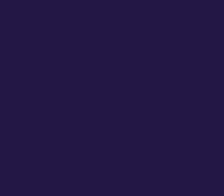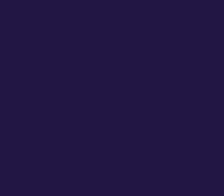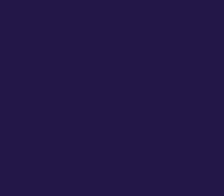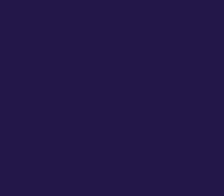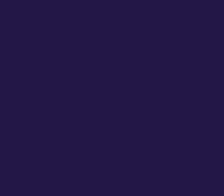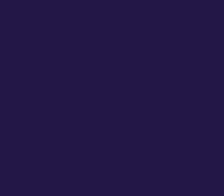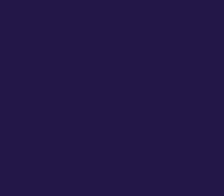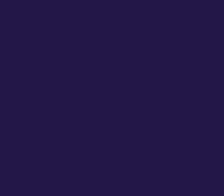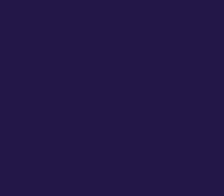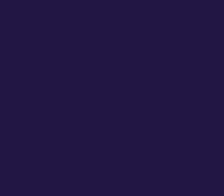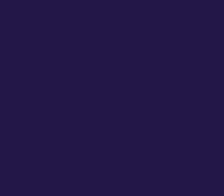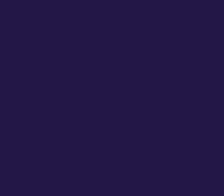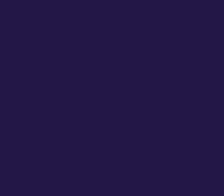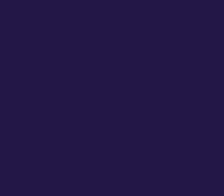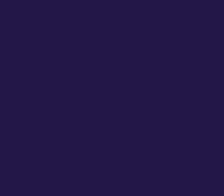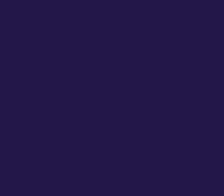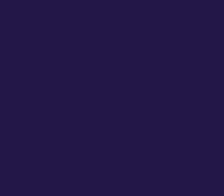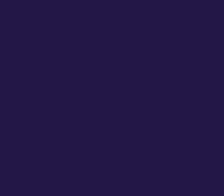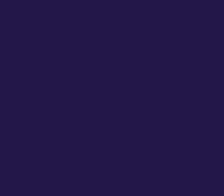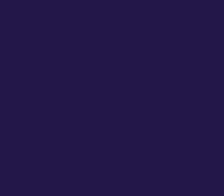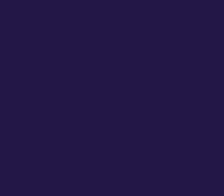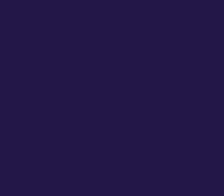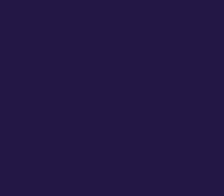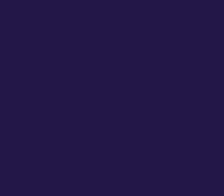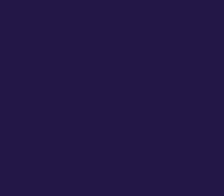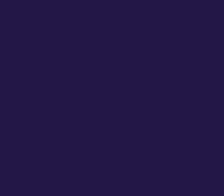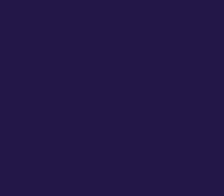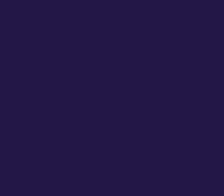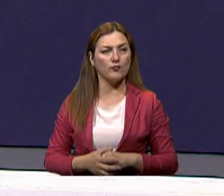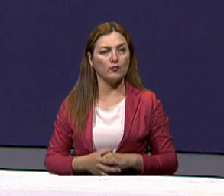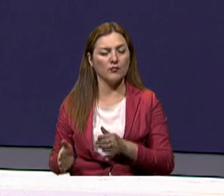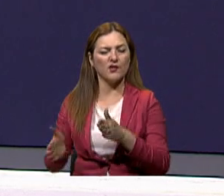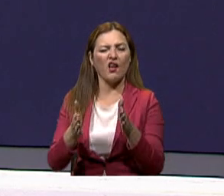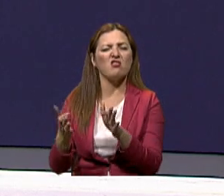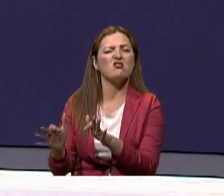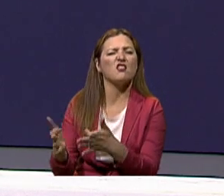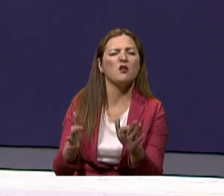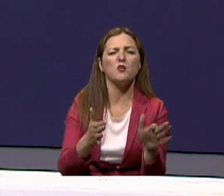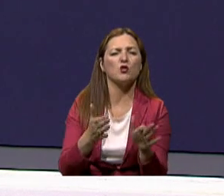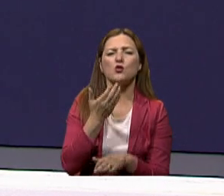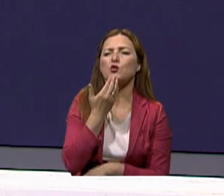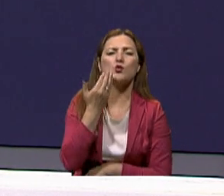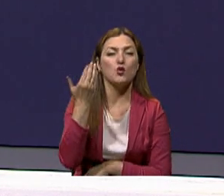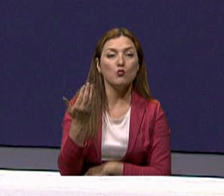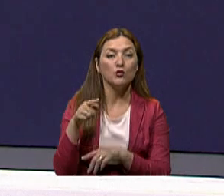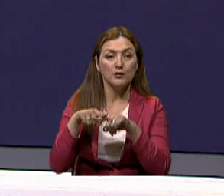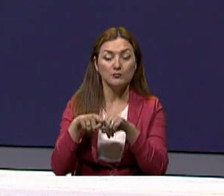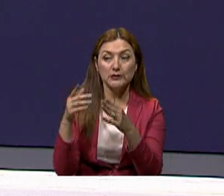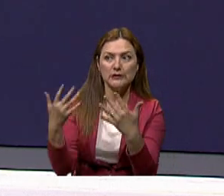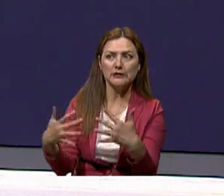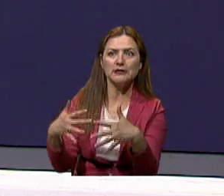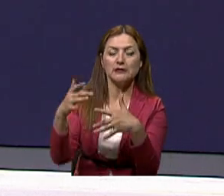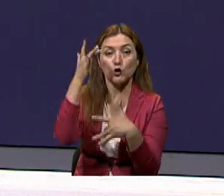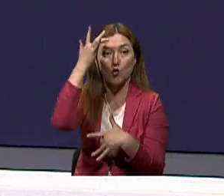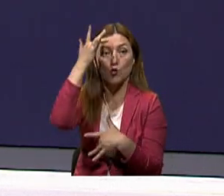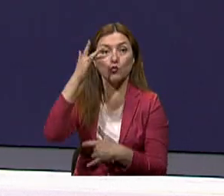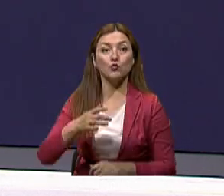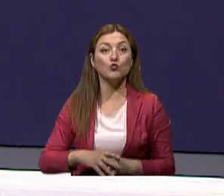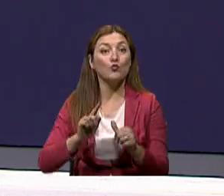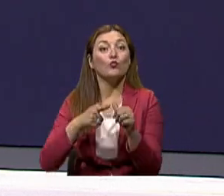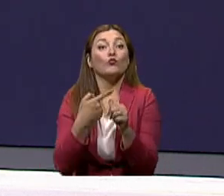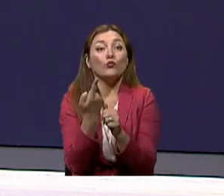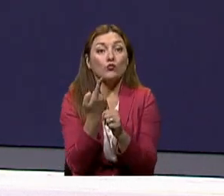alguna información como los ecos y demás. Por otro lado, ¿cómo tratamos esto? El pie diabético depende de la gravedad, pero